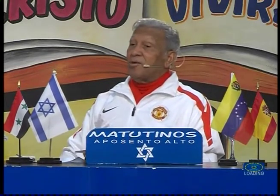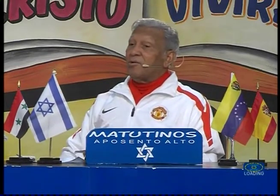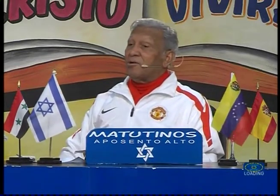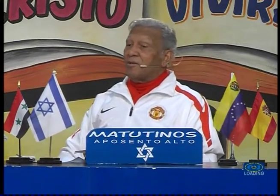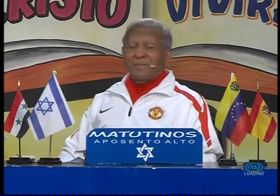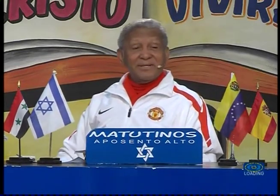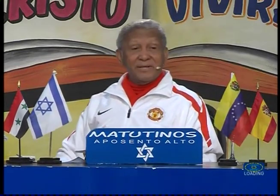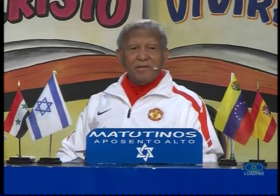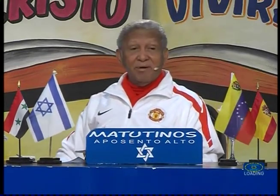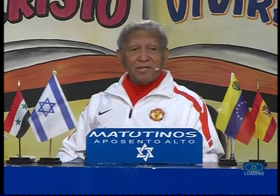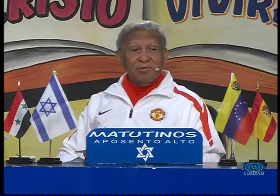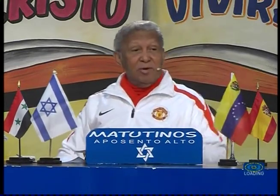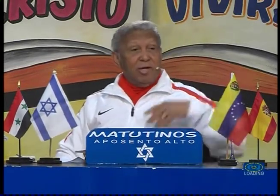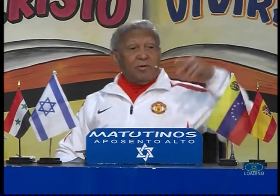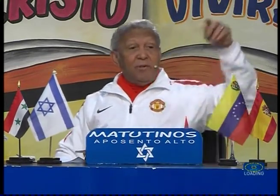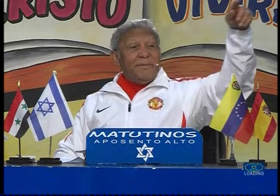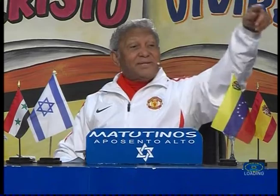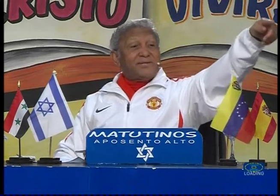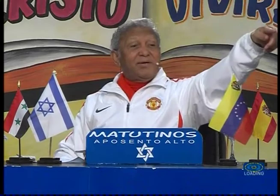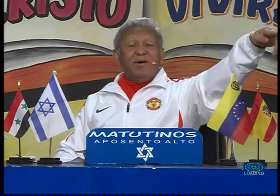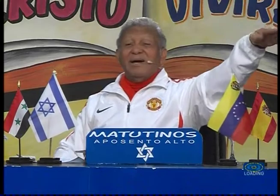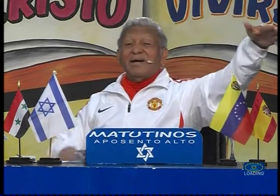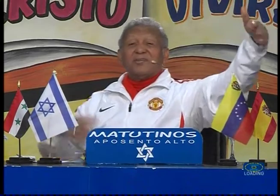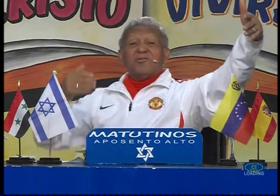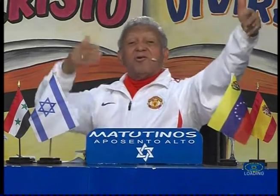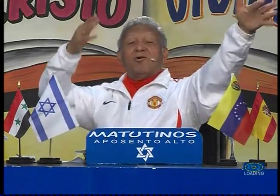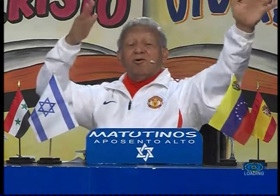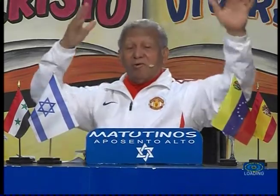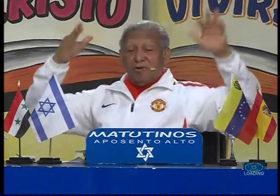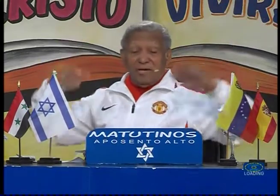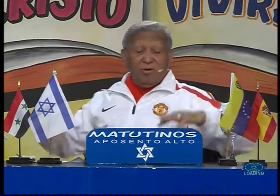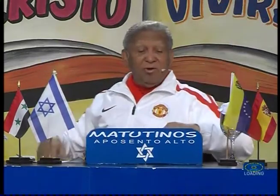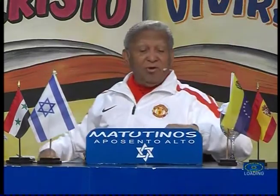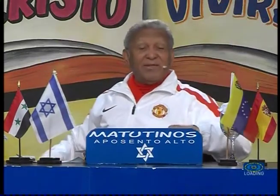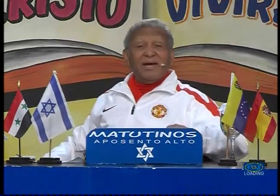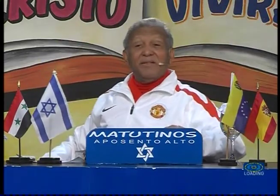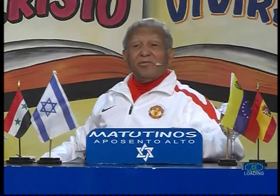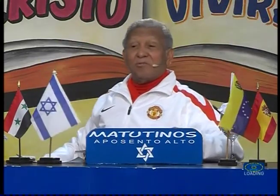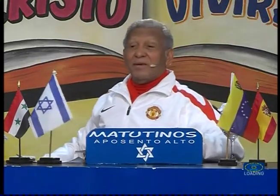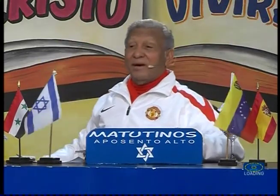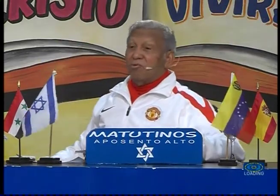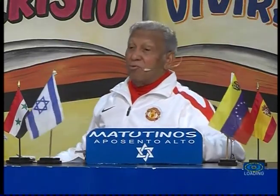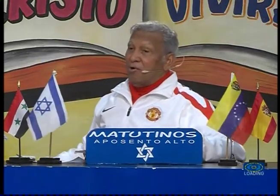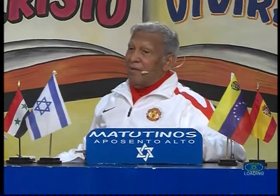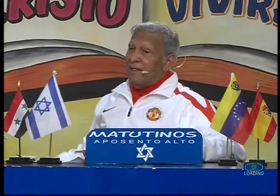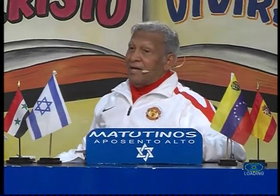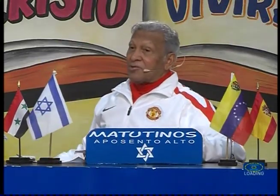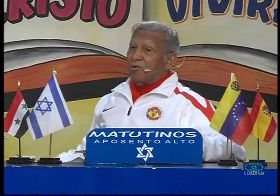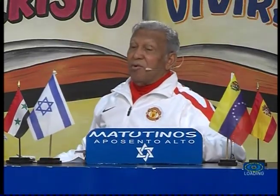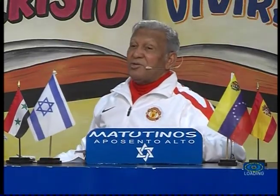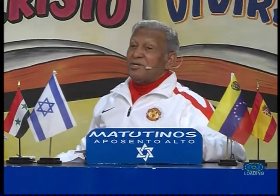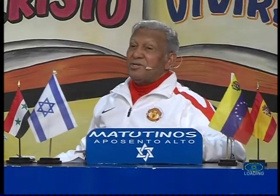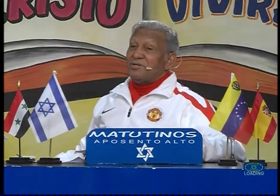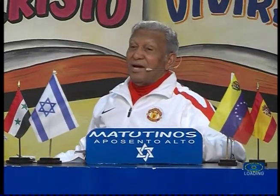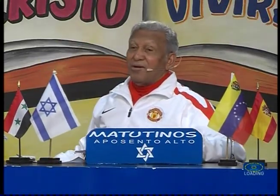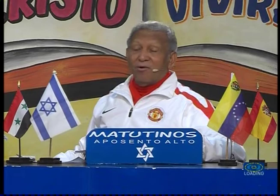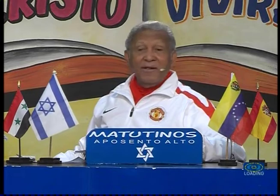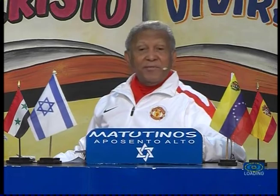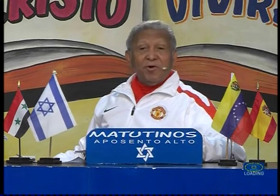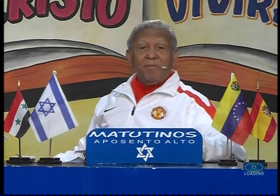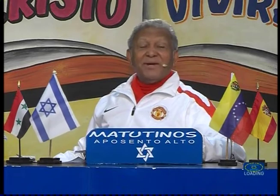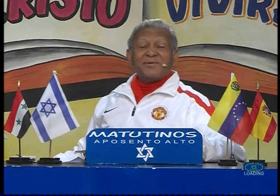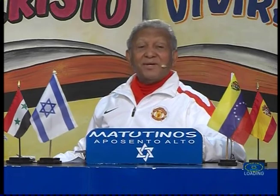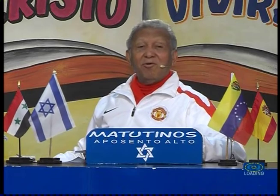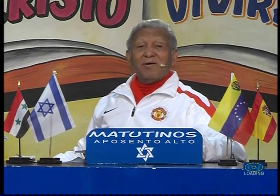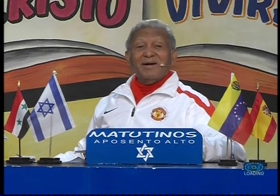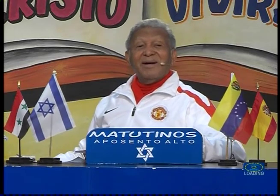no, pero yo no estoy persiguiendo a Jesús. Yo persigo a esos locos que no lo dejan dormir a uno, esos bochincheros.